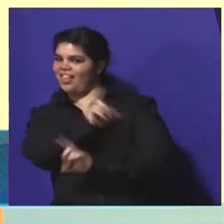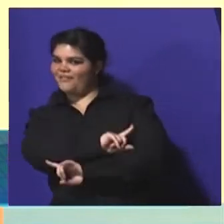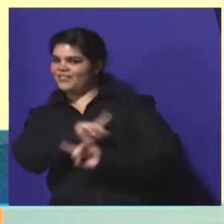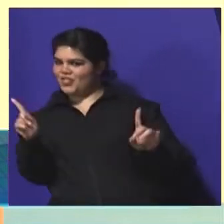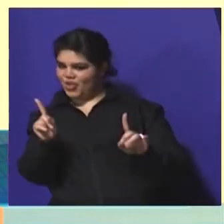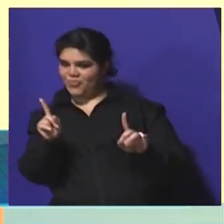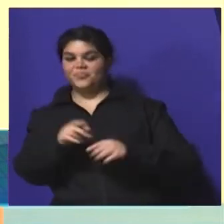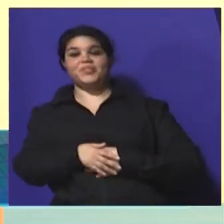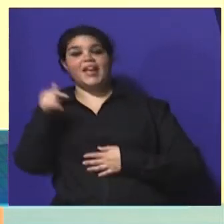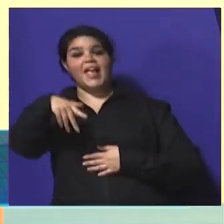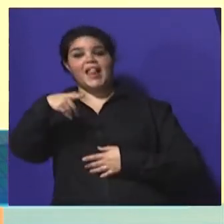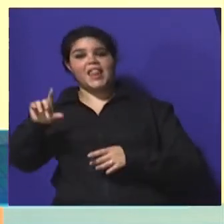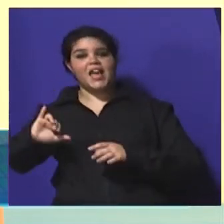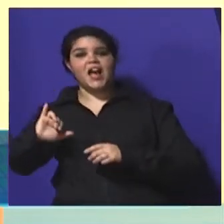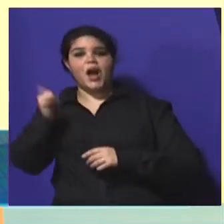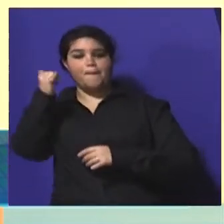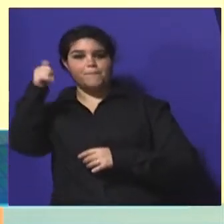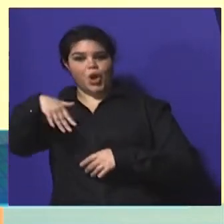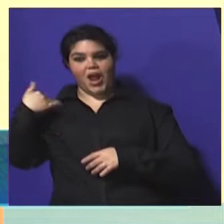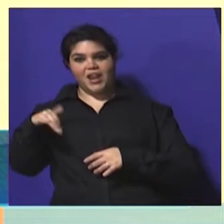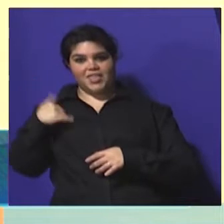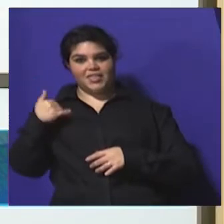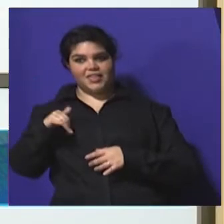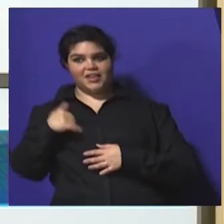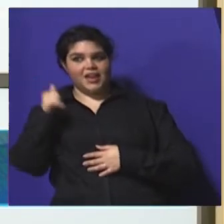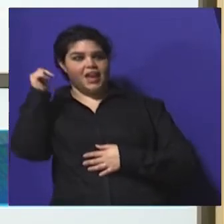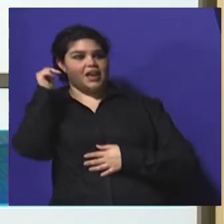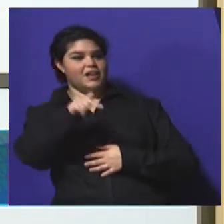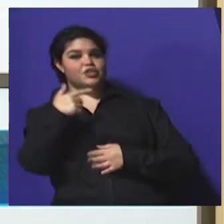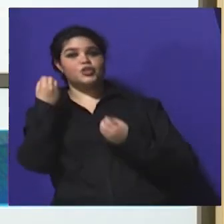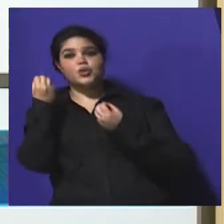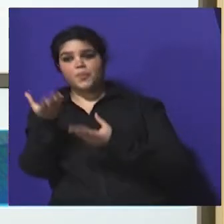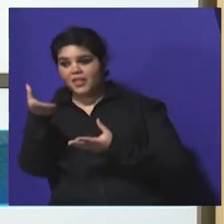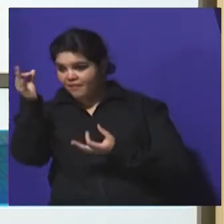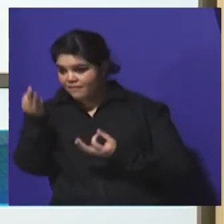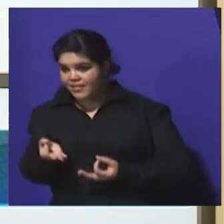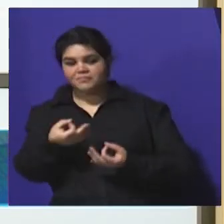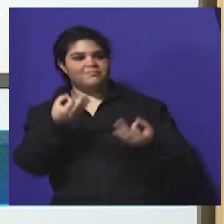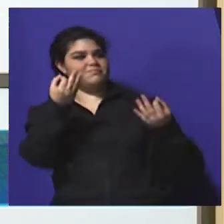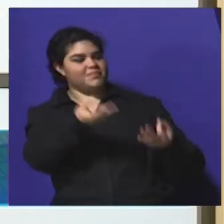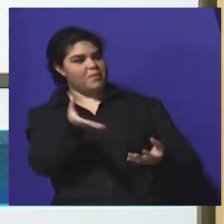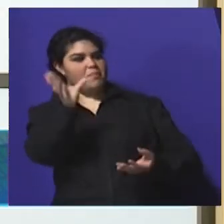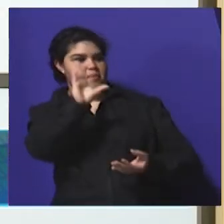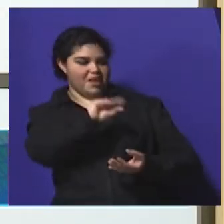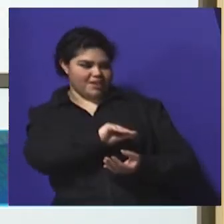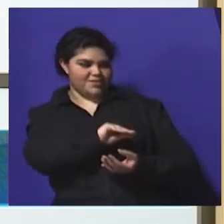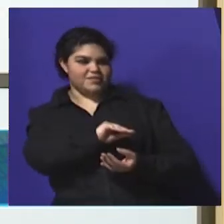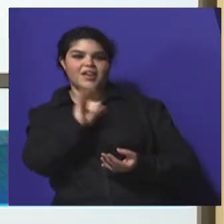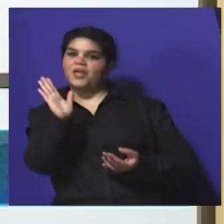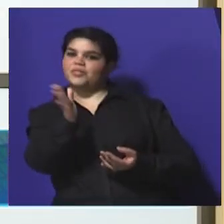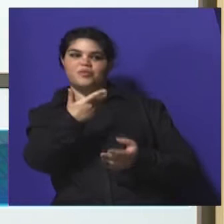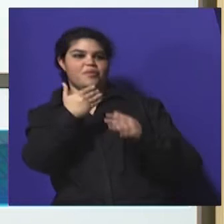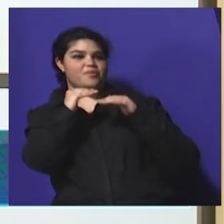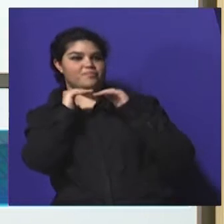campero argentino está con nosotros rodrigo sendra como está rodrigo bien vienen muy bien buenas noches gastón buenas noches a toda la audiencia